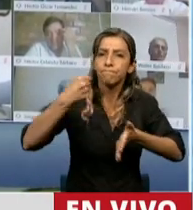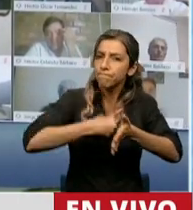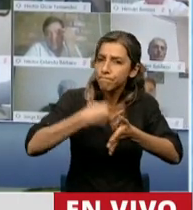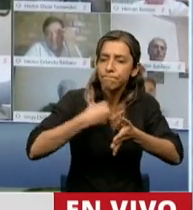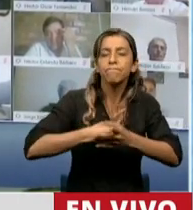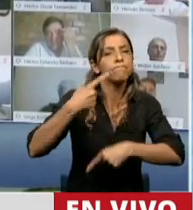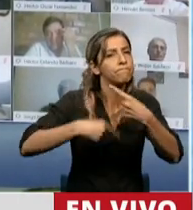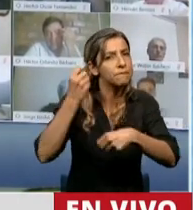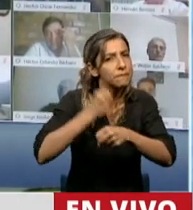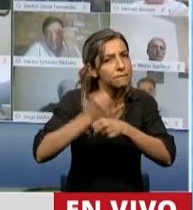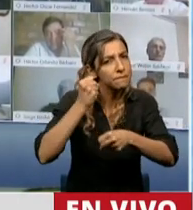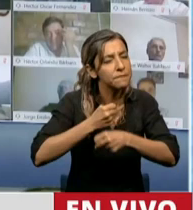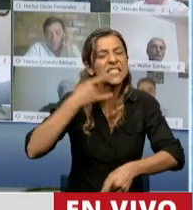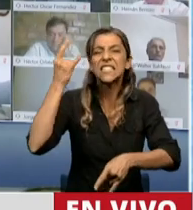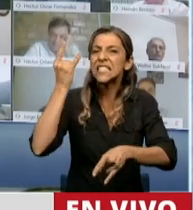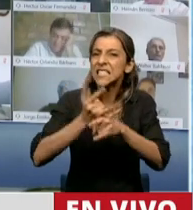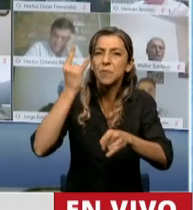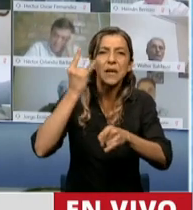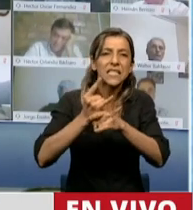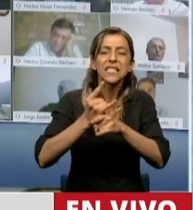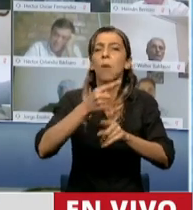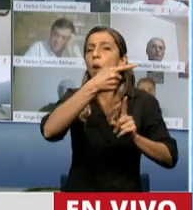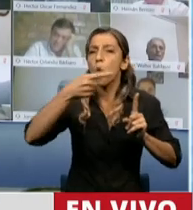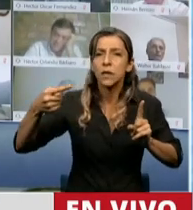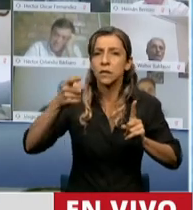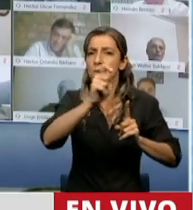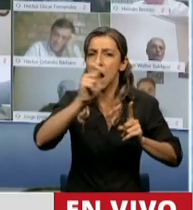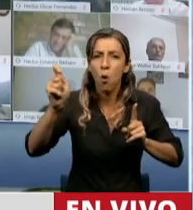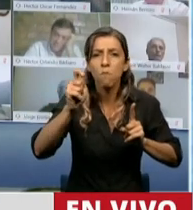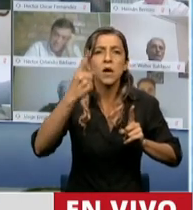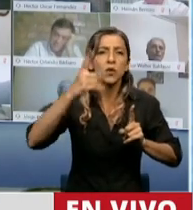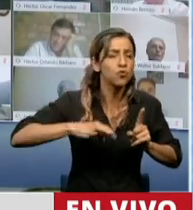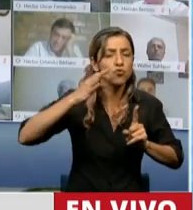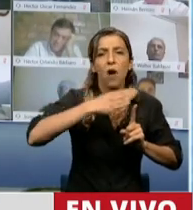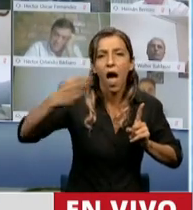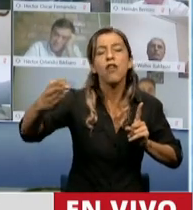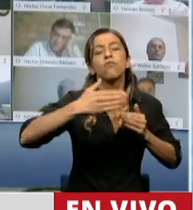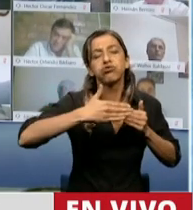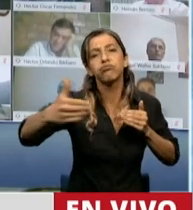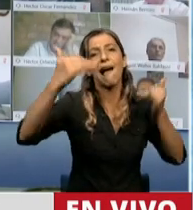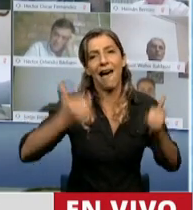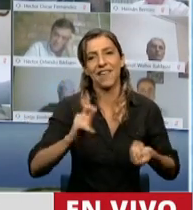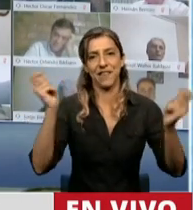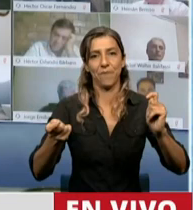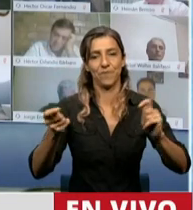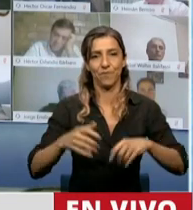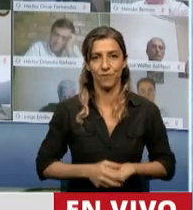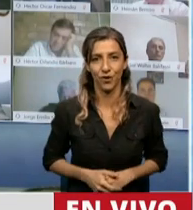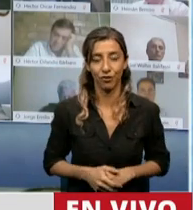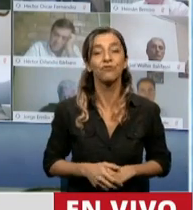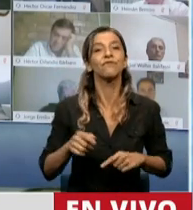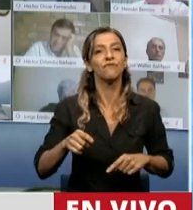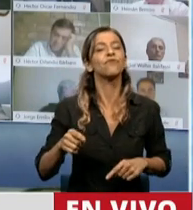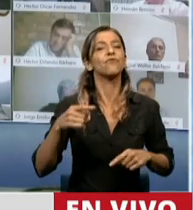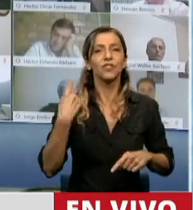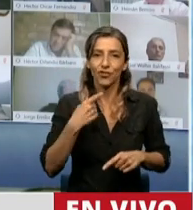la tarea siempre ha de fructificar en una semana, en un mes, en un año. Y acá la cambio un poco. Nada debe